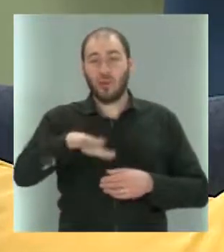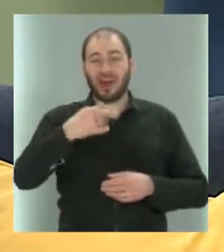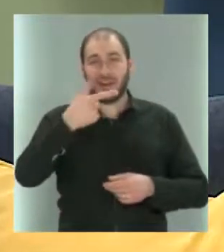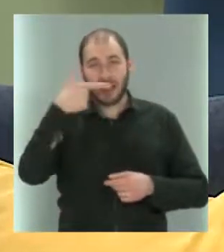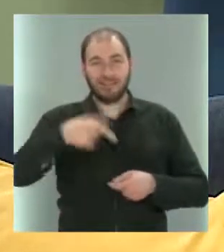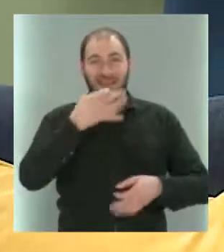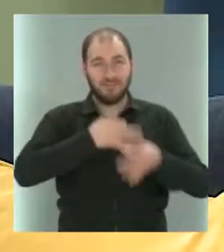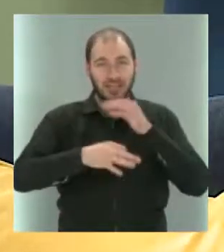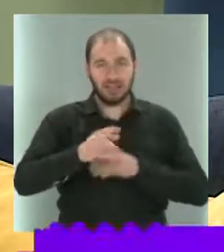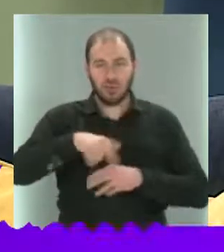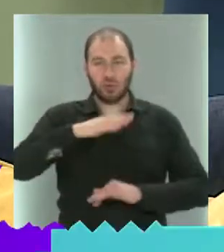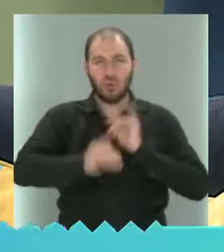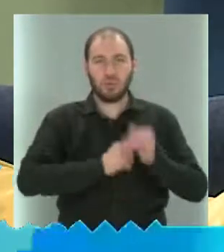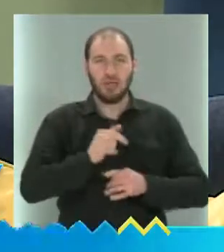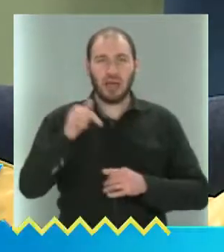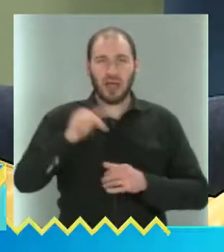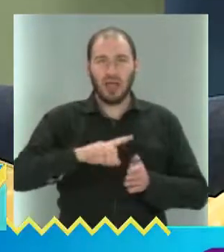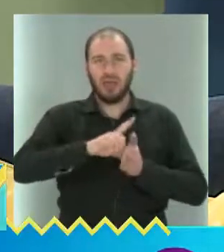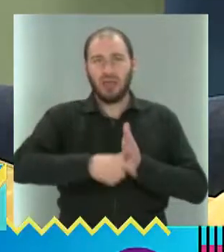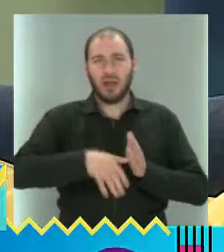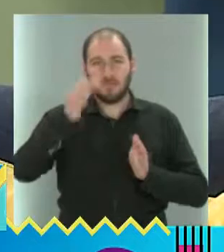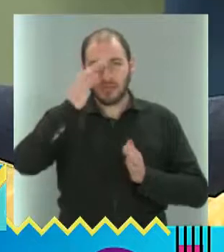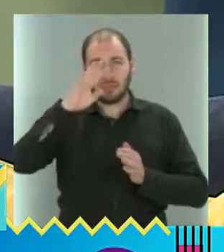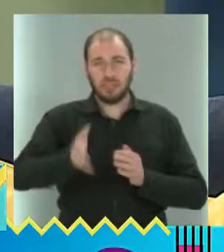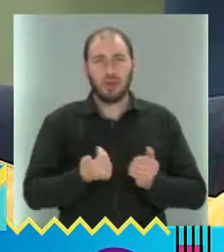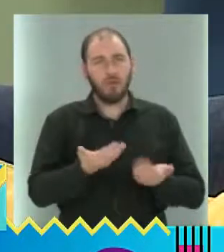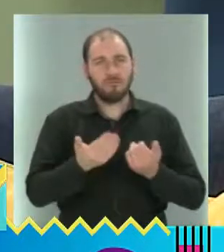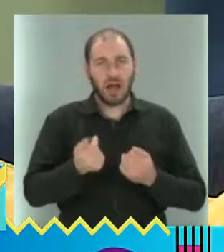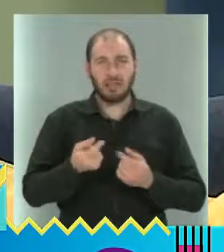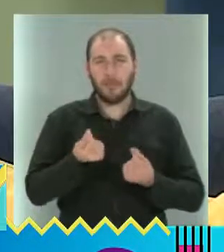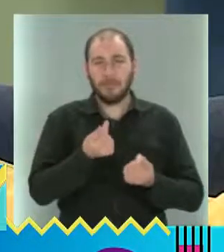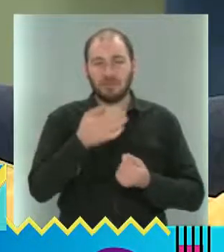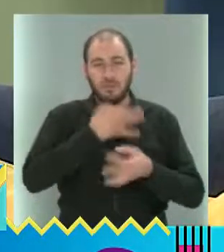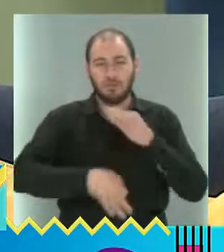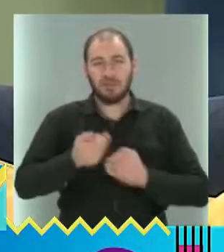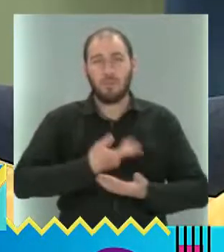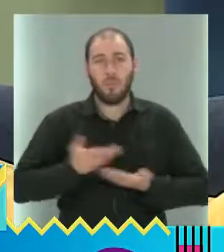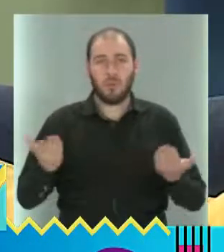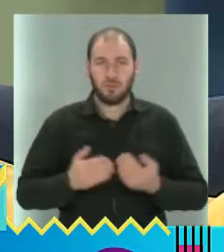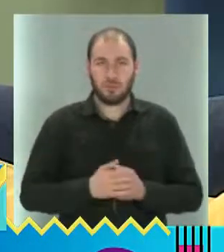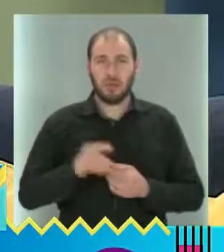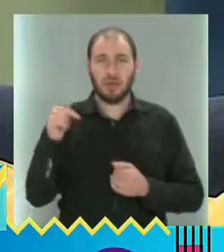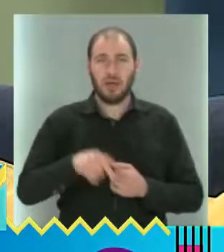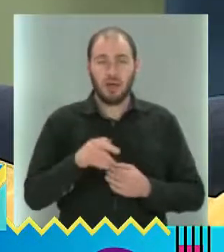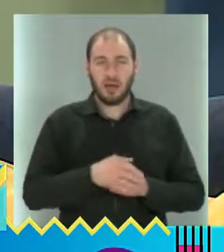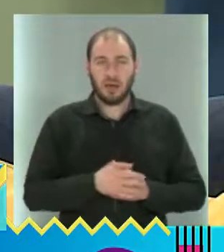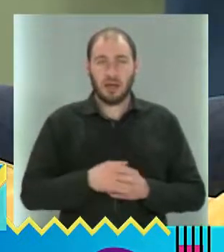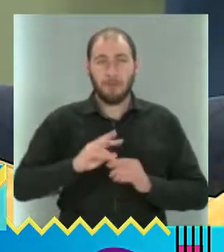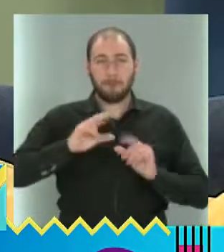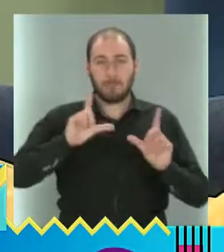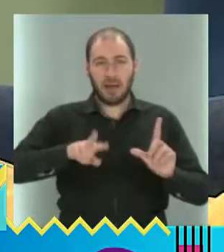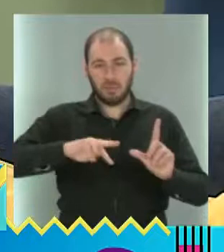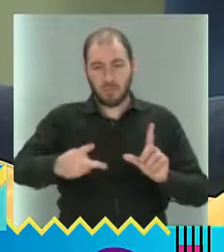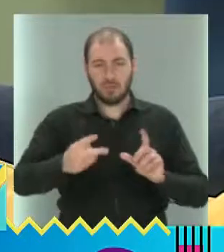servicio justificaron que sufren un atraso del 20% en el precio de venta al público. Y de esta manera nos vamos a la siguiente